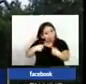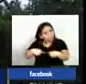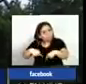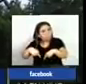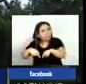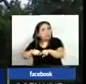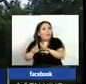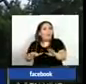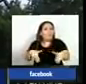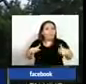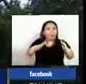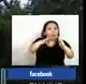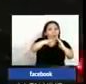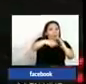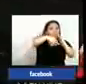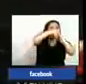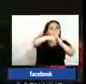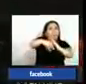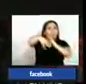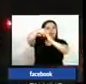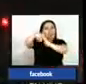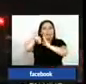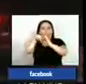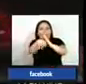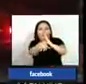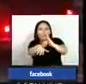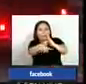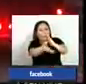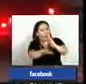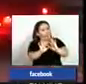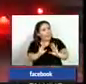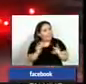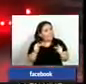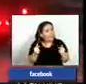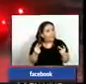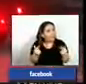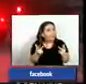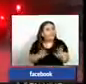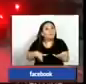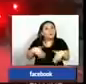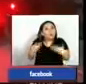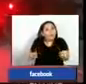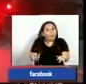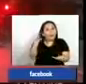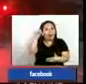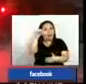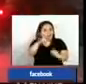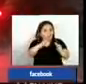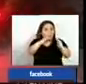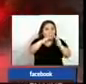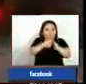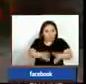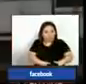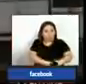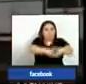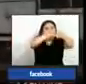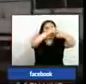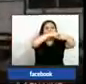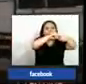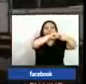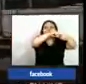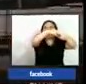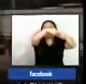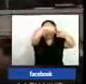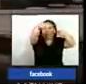el suministro de energía eléctrica en la zona. Lo más pronto posible, porque de aquí alimentan el servicio del Hospital Nacional San Rafael